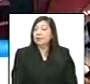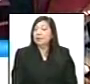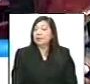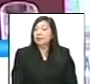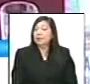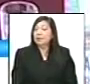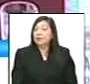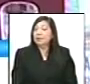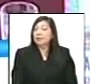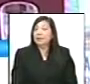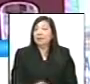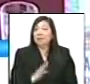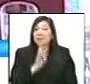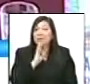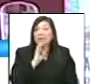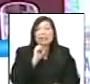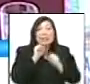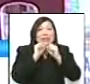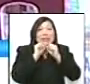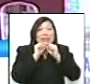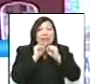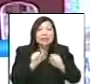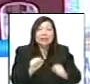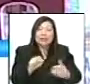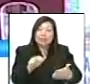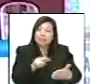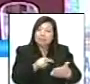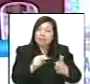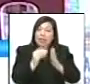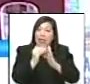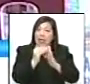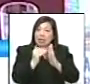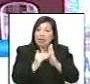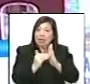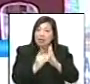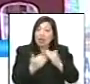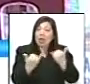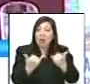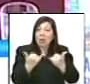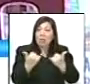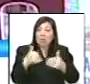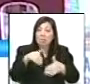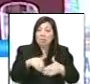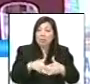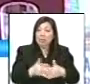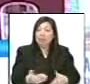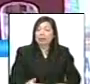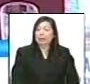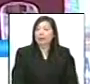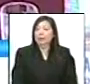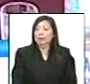Señor secretario técnico, por favor, para que dé lectura al artículo y procedemos inmediatamente a la votación.